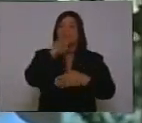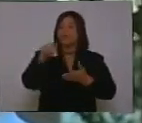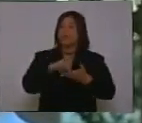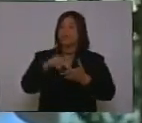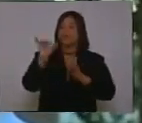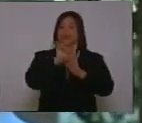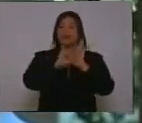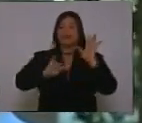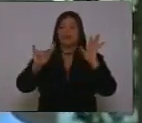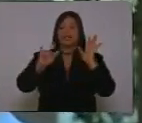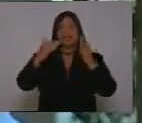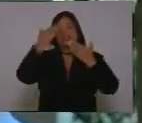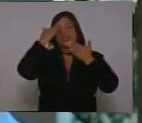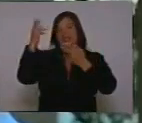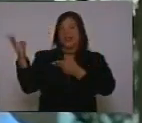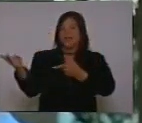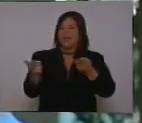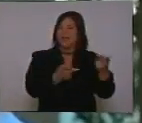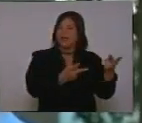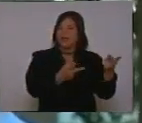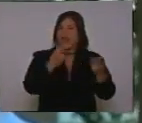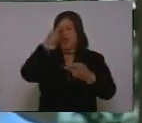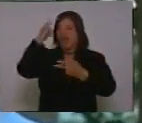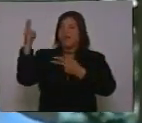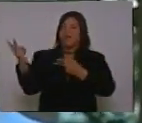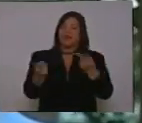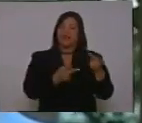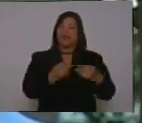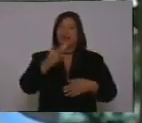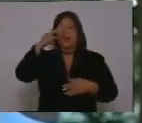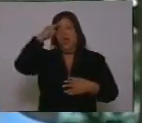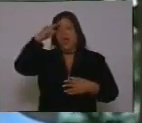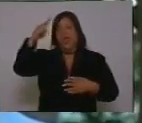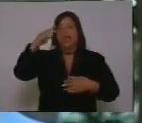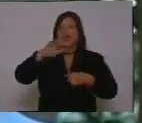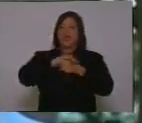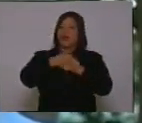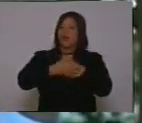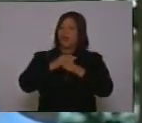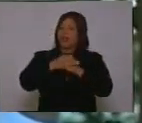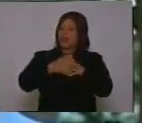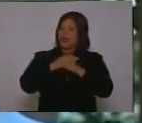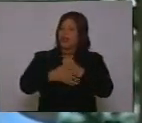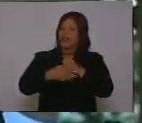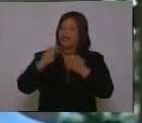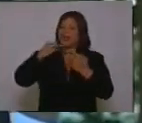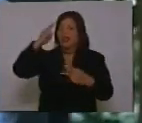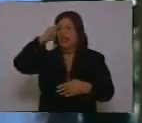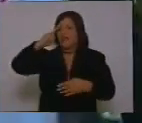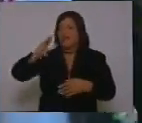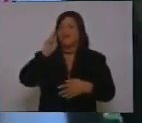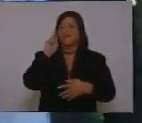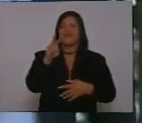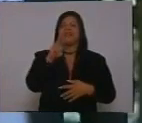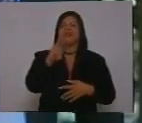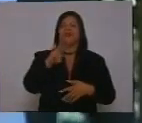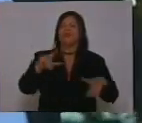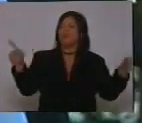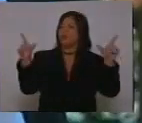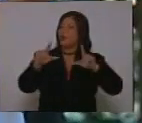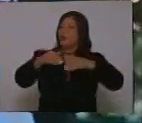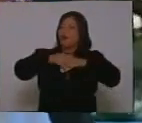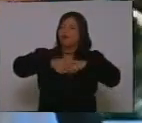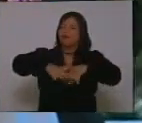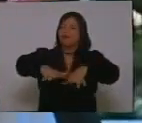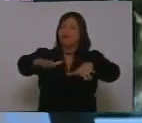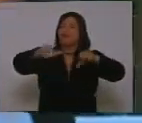Nacional Constituyente. Bienvenido, camarada Héctor Rodríguez, que hemos visto por todo ese